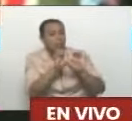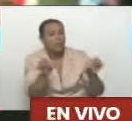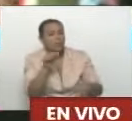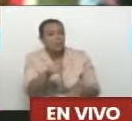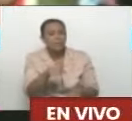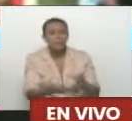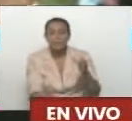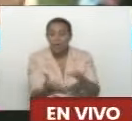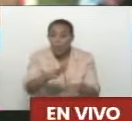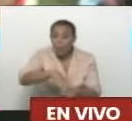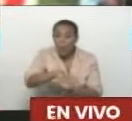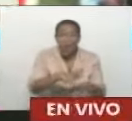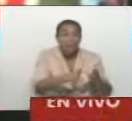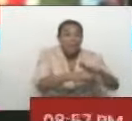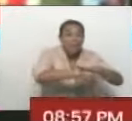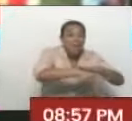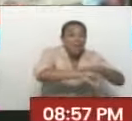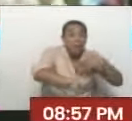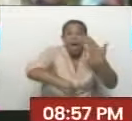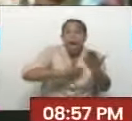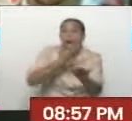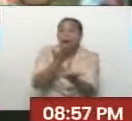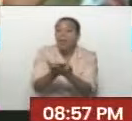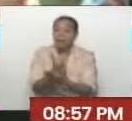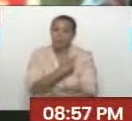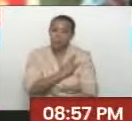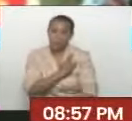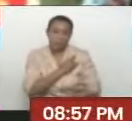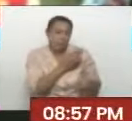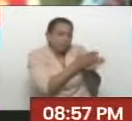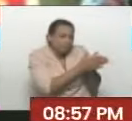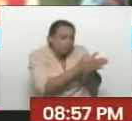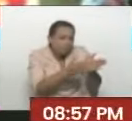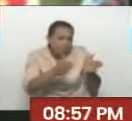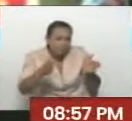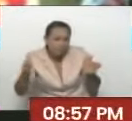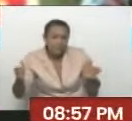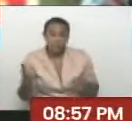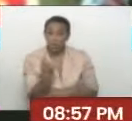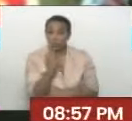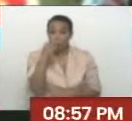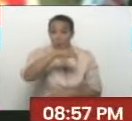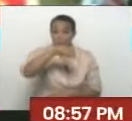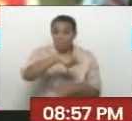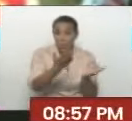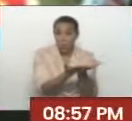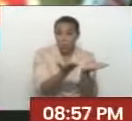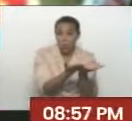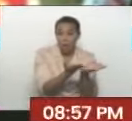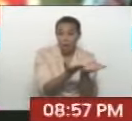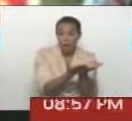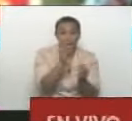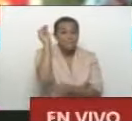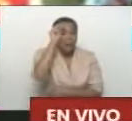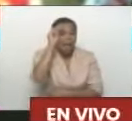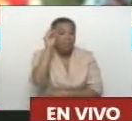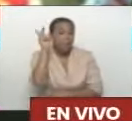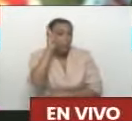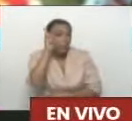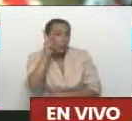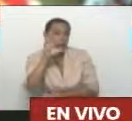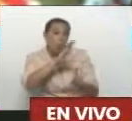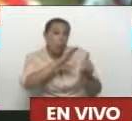que viene desde educación inicial hasta que llega a la universidad. Pero no solamente con el proceso de los maestros y maestras y